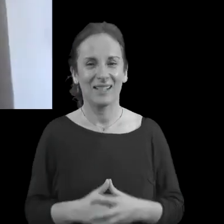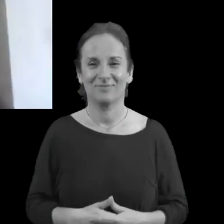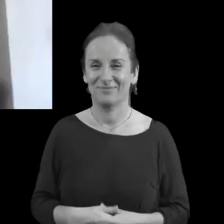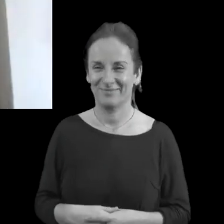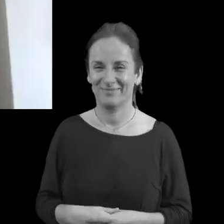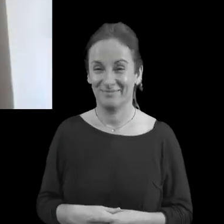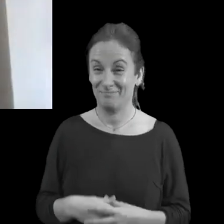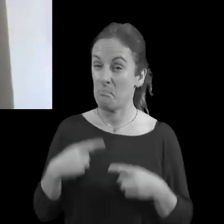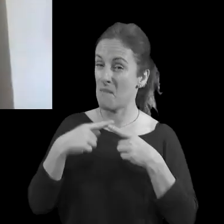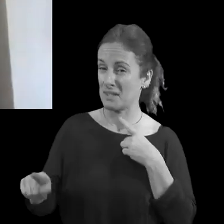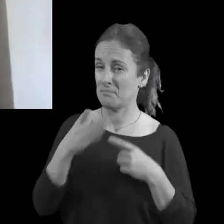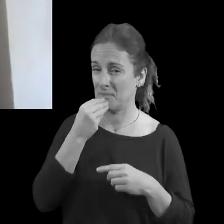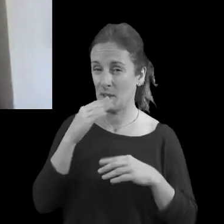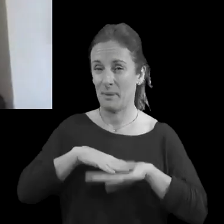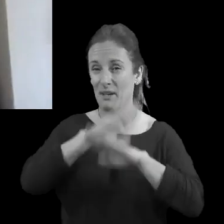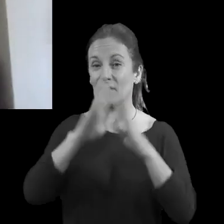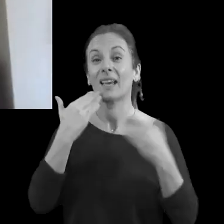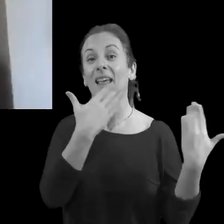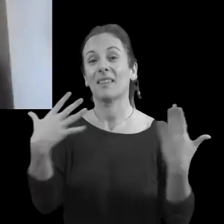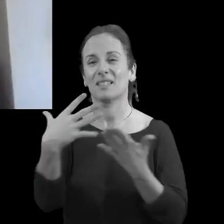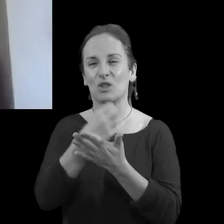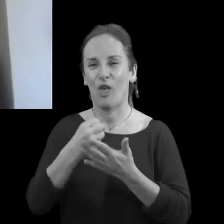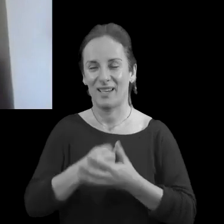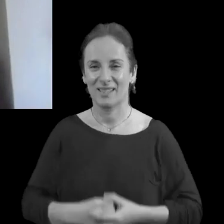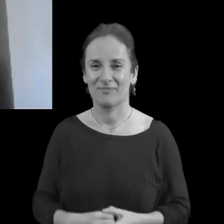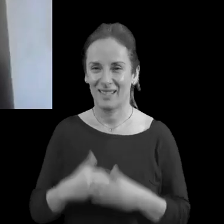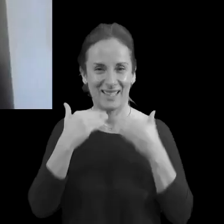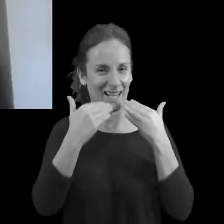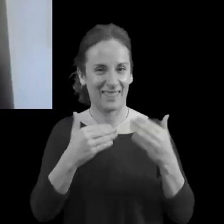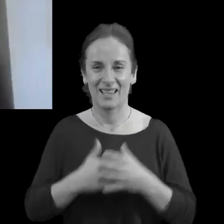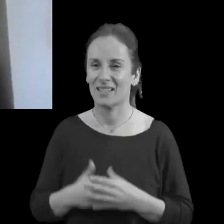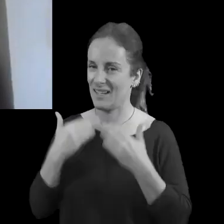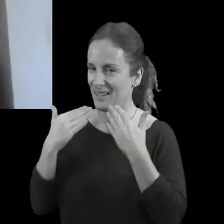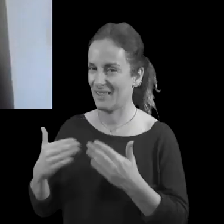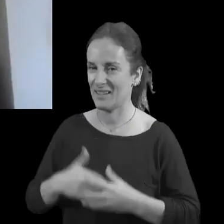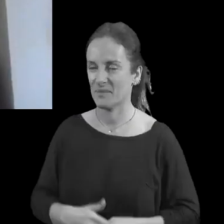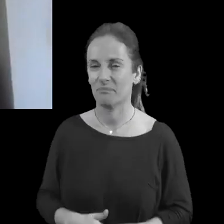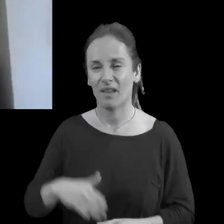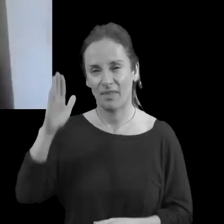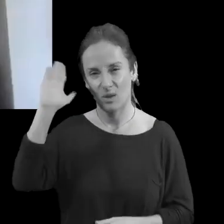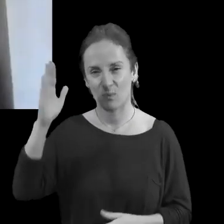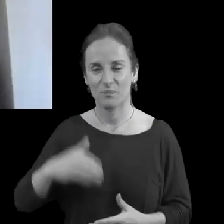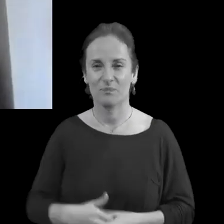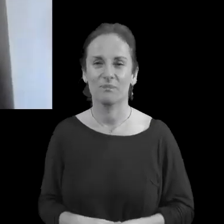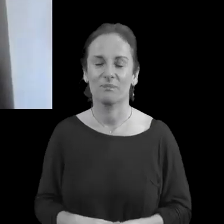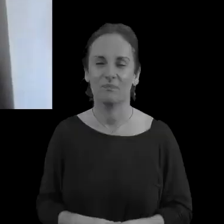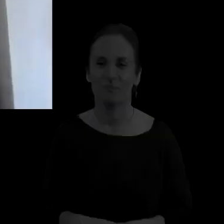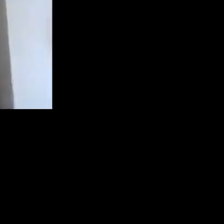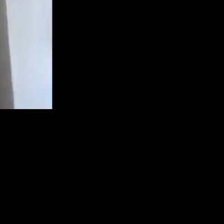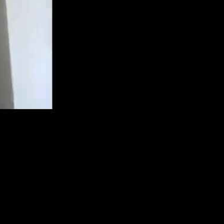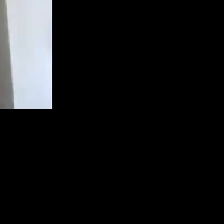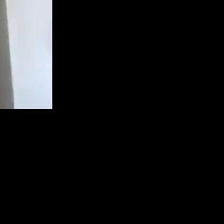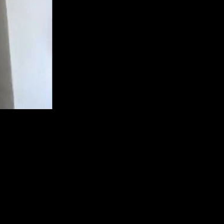acabar. Gracias a todas y buen divendres. Muchas gracias. Gracias. Adiós. Gracias. Gracias. Gracias. Gracias.